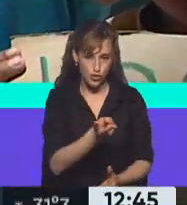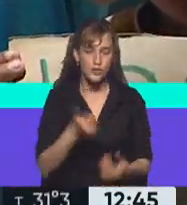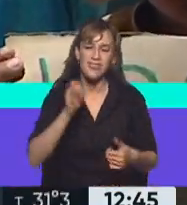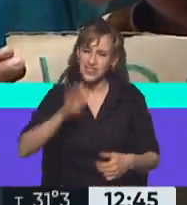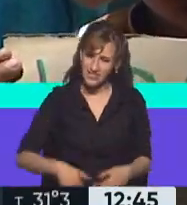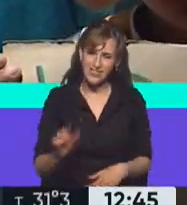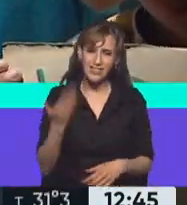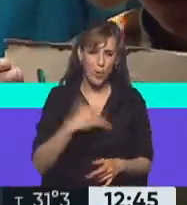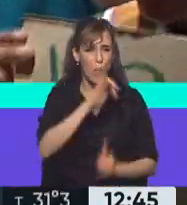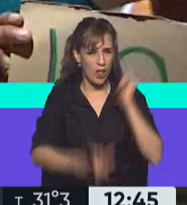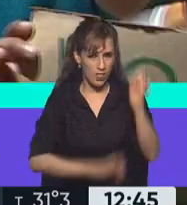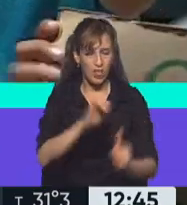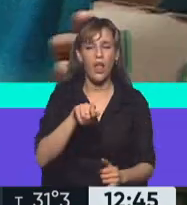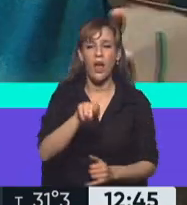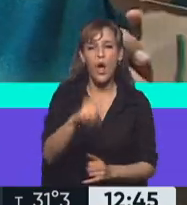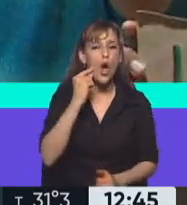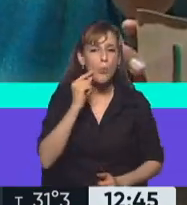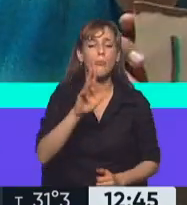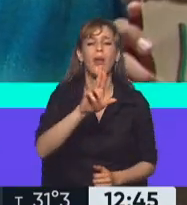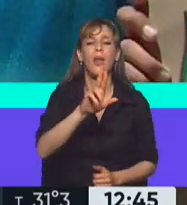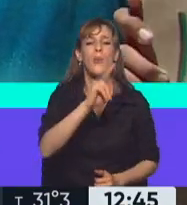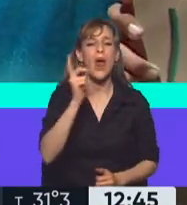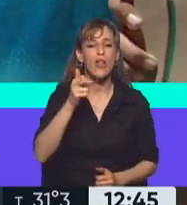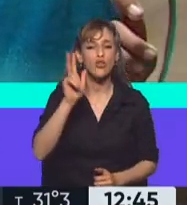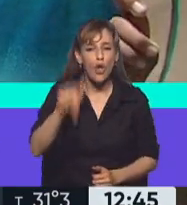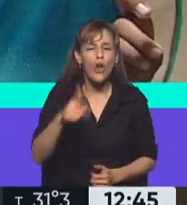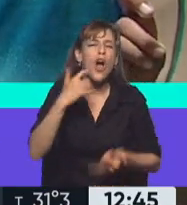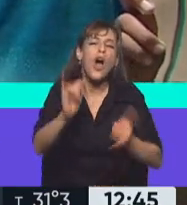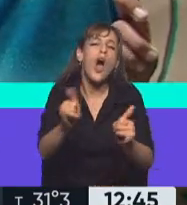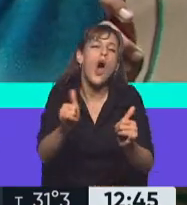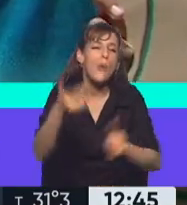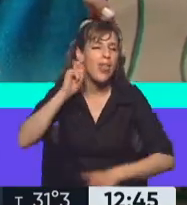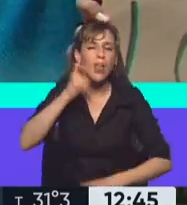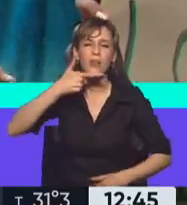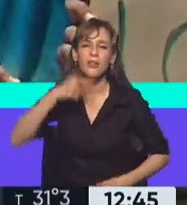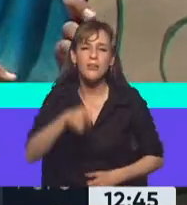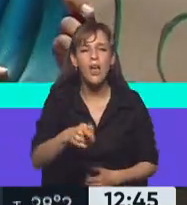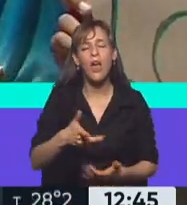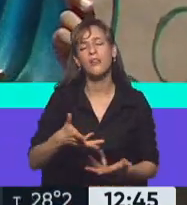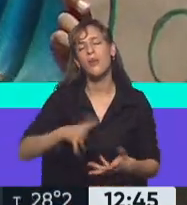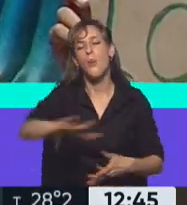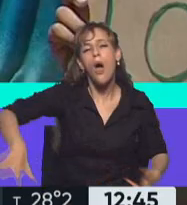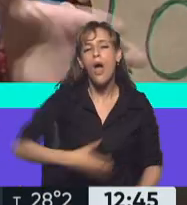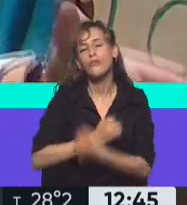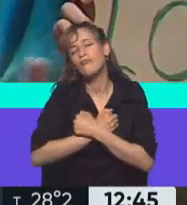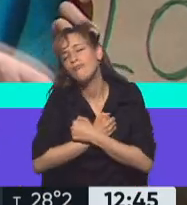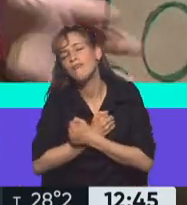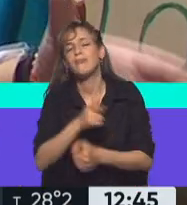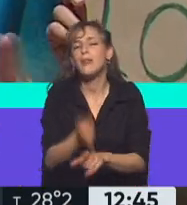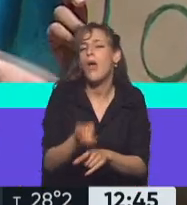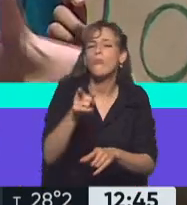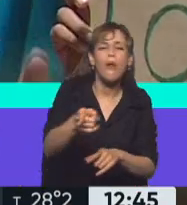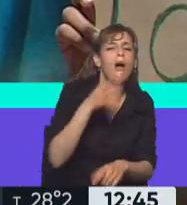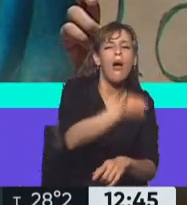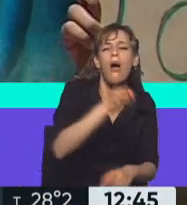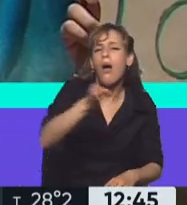contaban, Brandon, 17 años, un chico sumamente querido por todo el barrio, participaba de las actividades del club, todos los vecinos y las